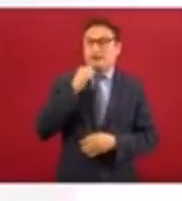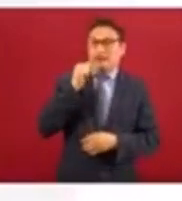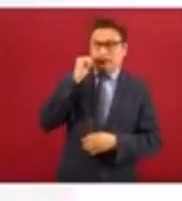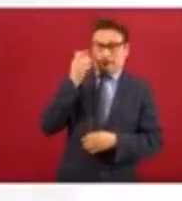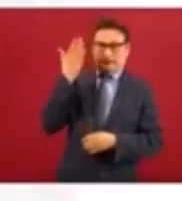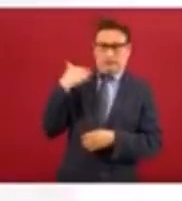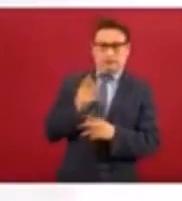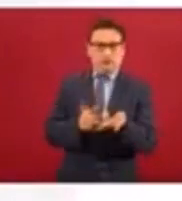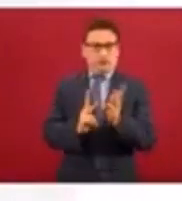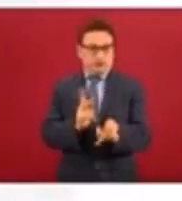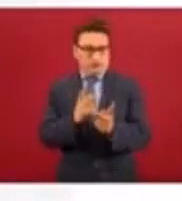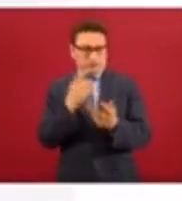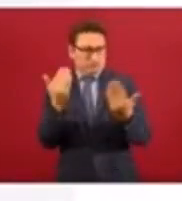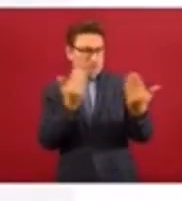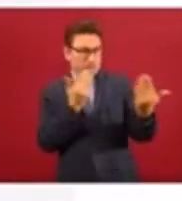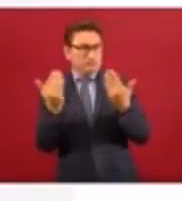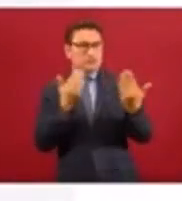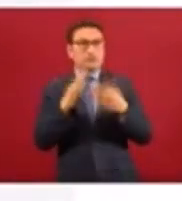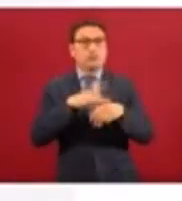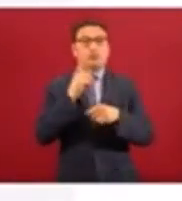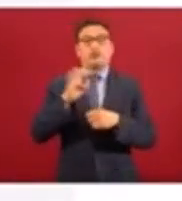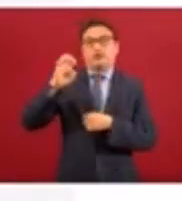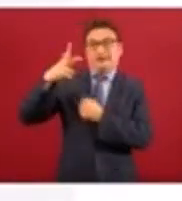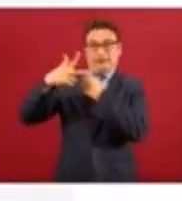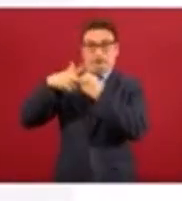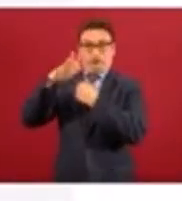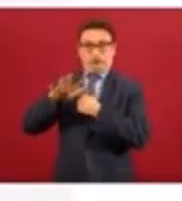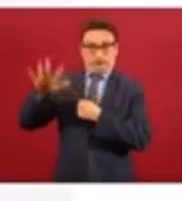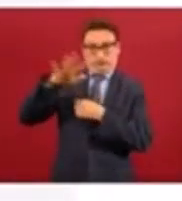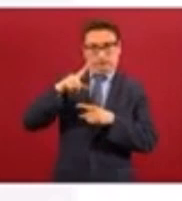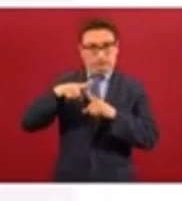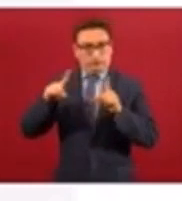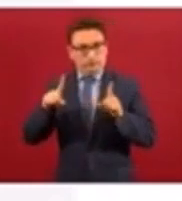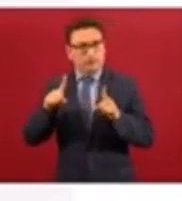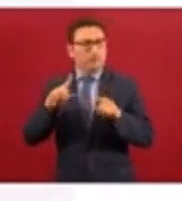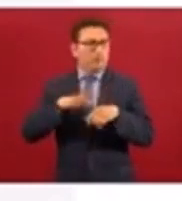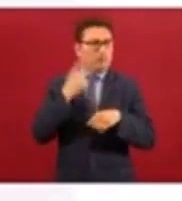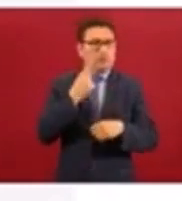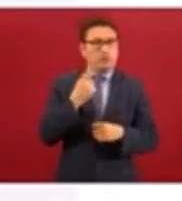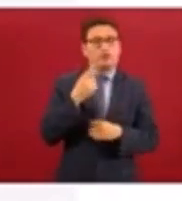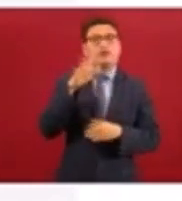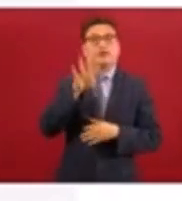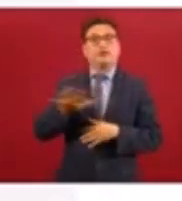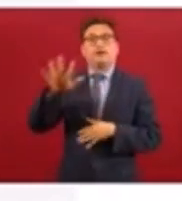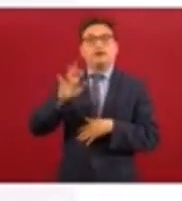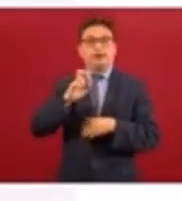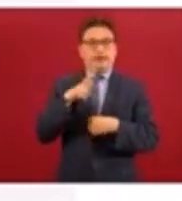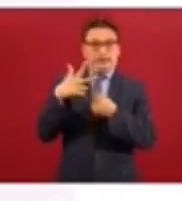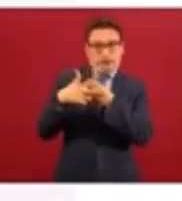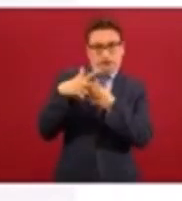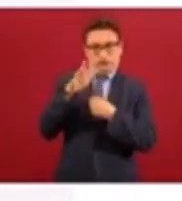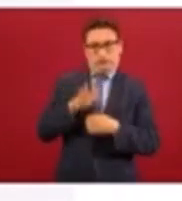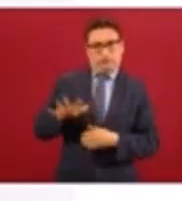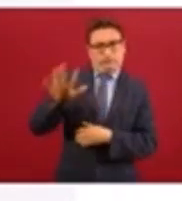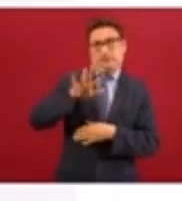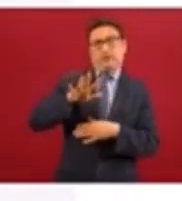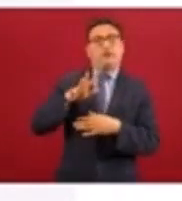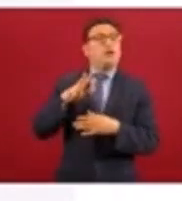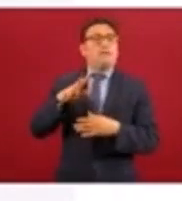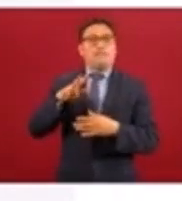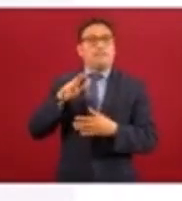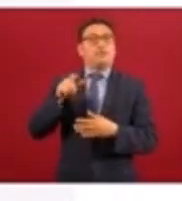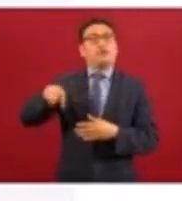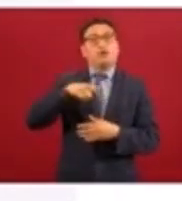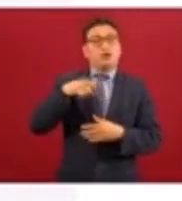este contraste respecto a la región europea, en donde en la región europea claramente las personas